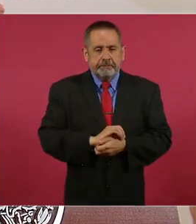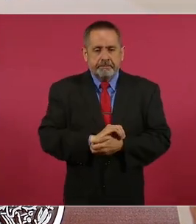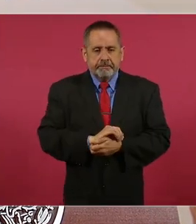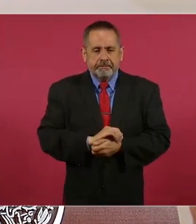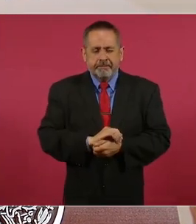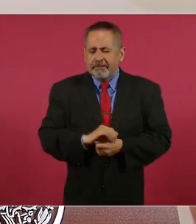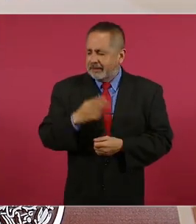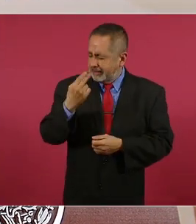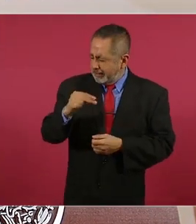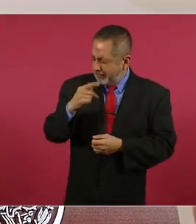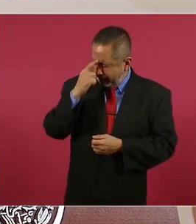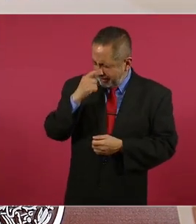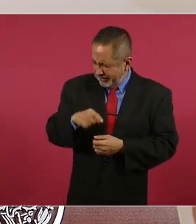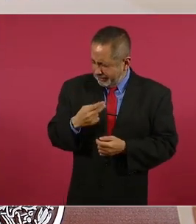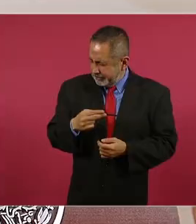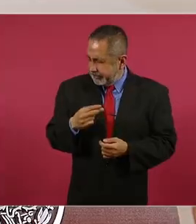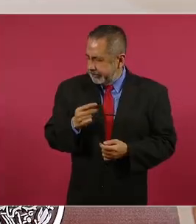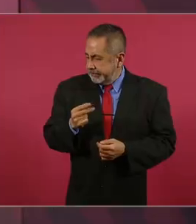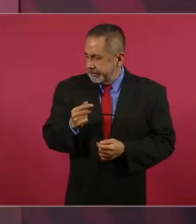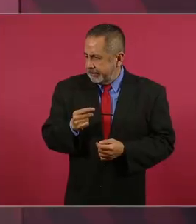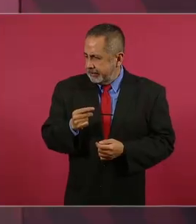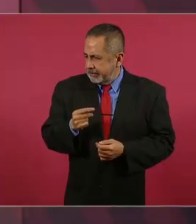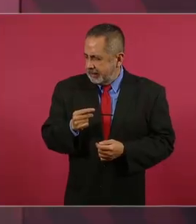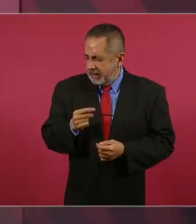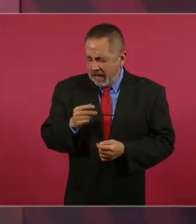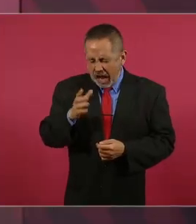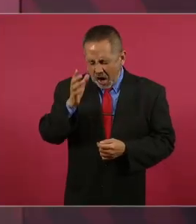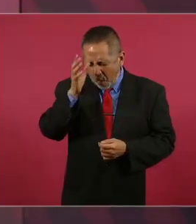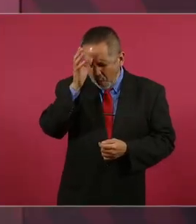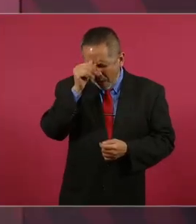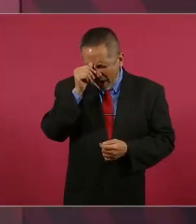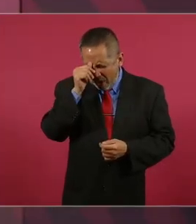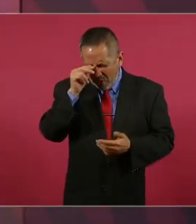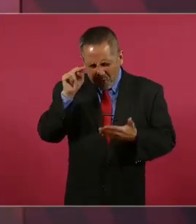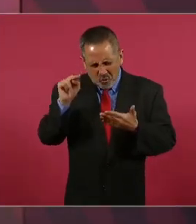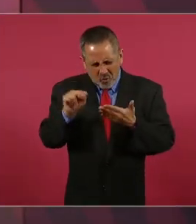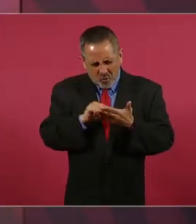se llamaban, son acuerdos,